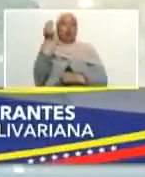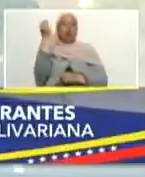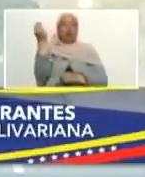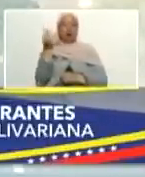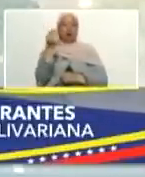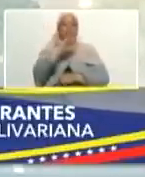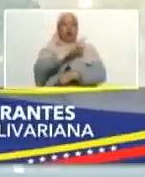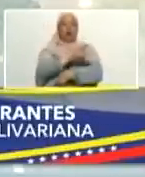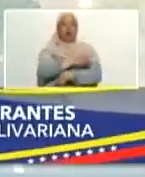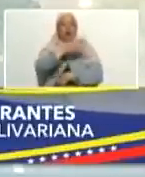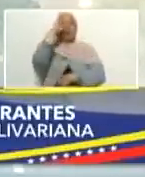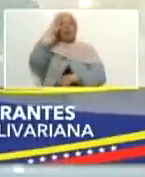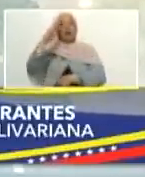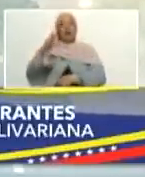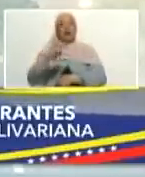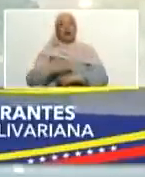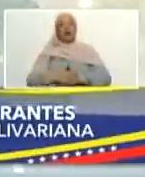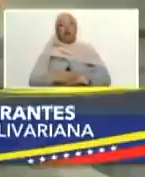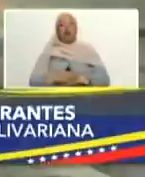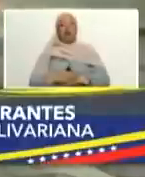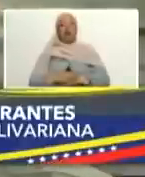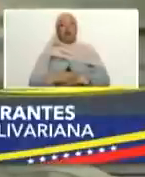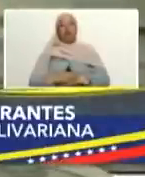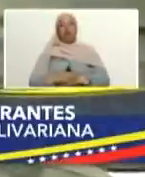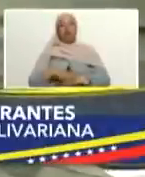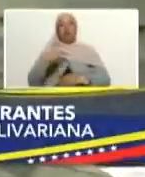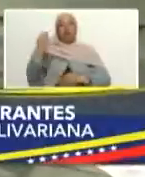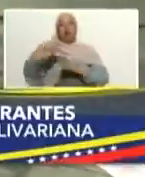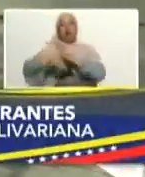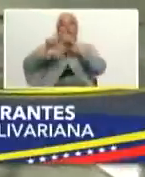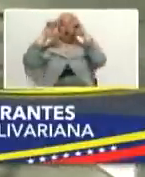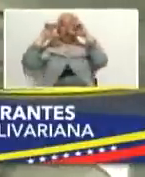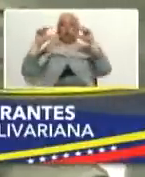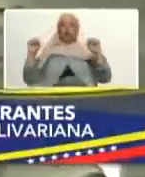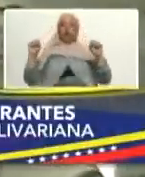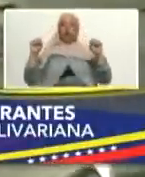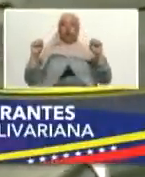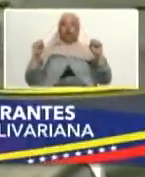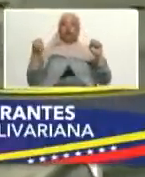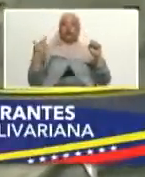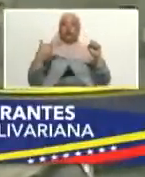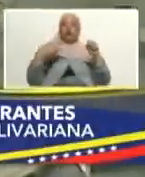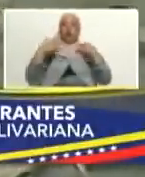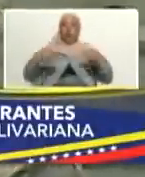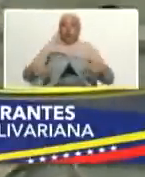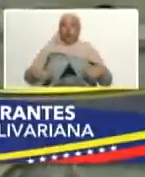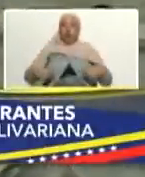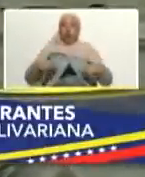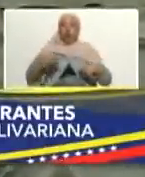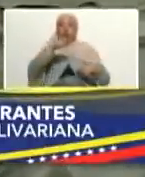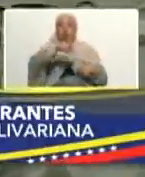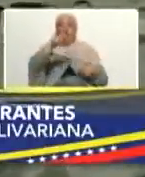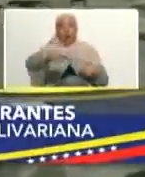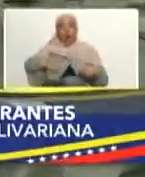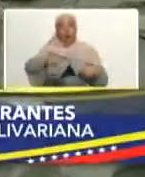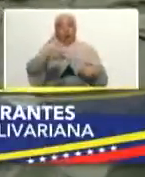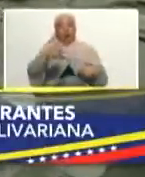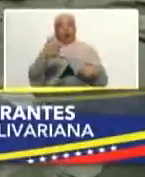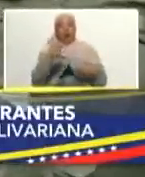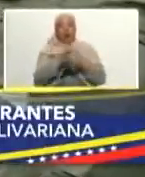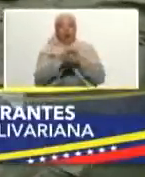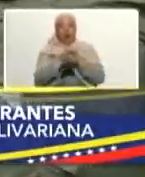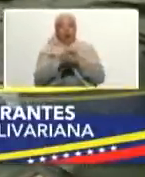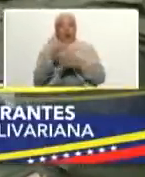unas fuerzas militares de la calidad profesional, de la calidad humana, de las que tiene